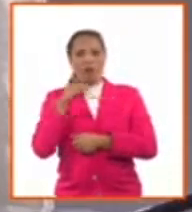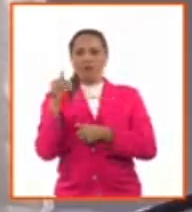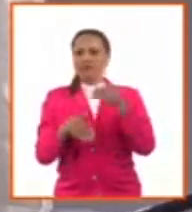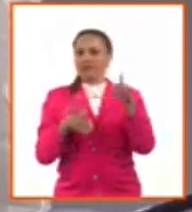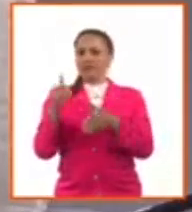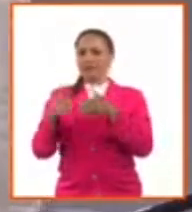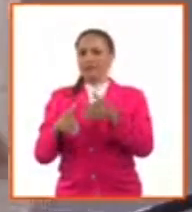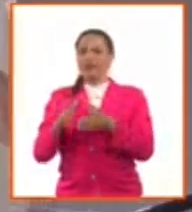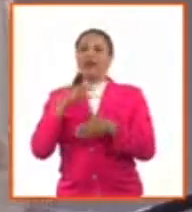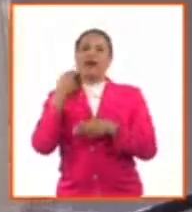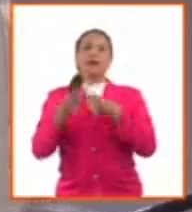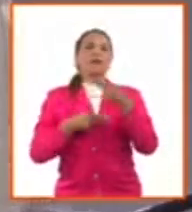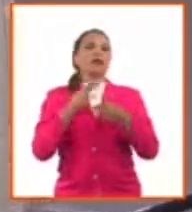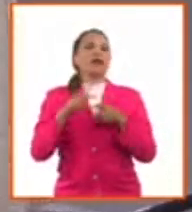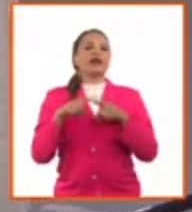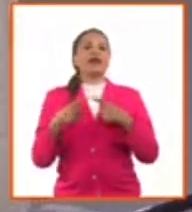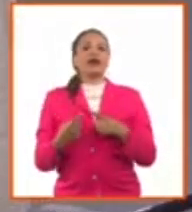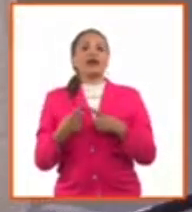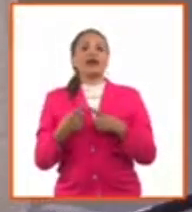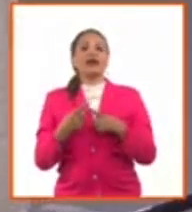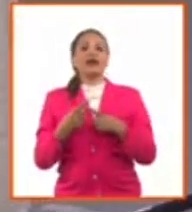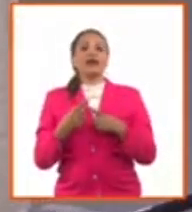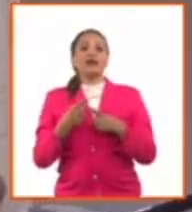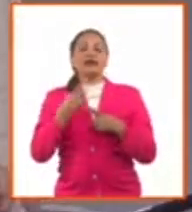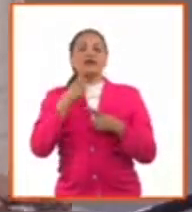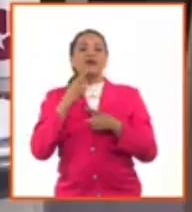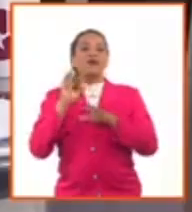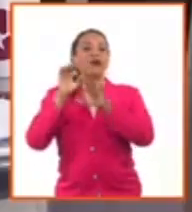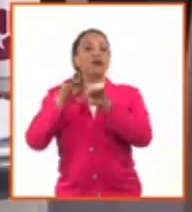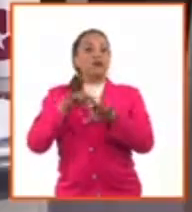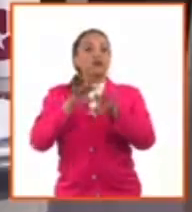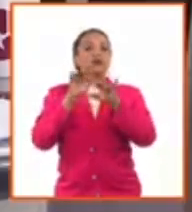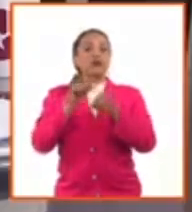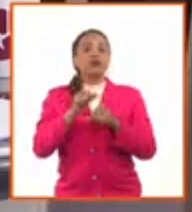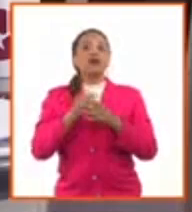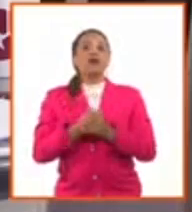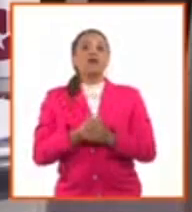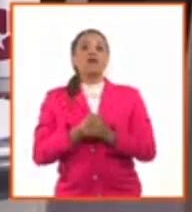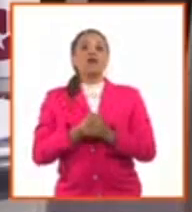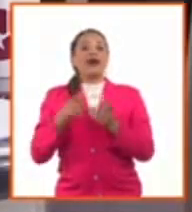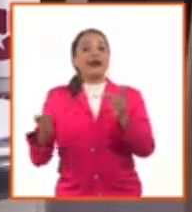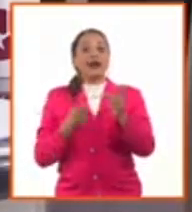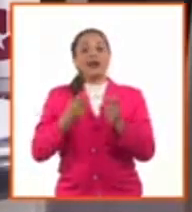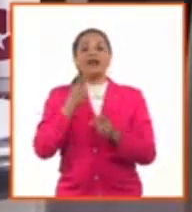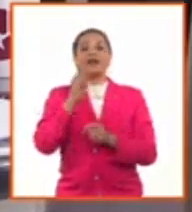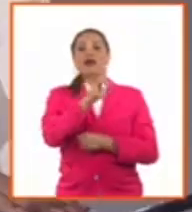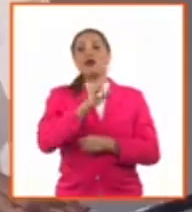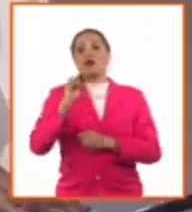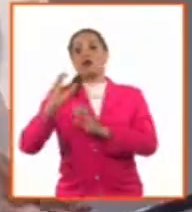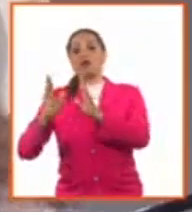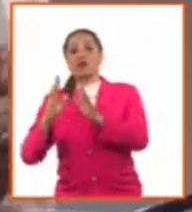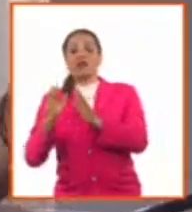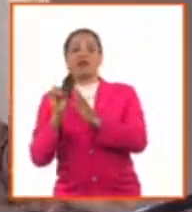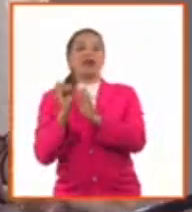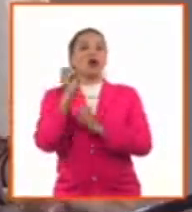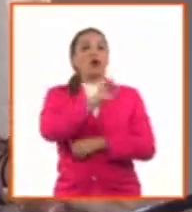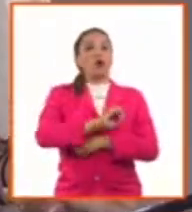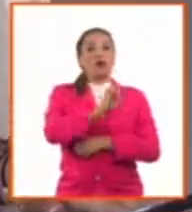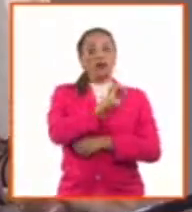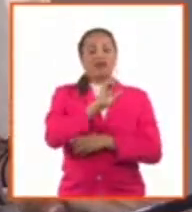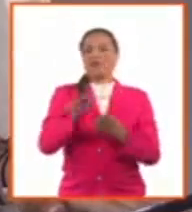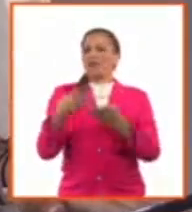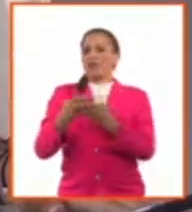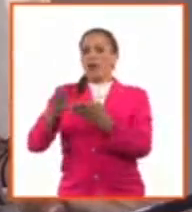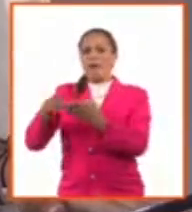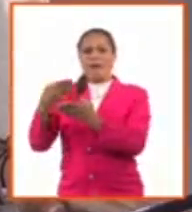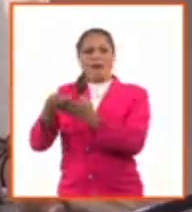territorio. Vamos a estar desarrollando también una cabalgata por la invasión de Oriente a Occidente. Sí, traemos propuestas